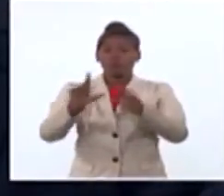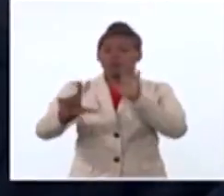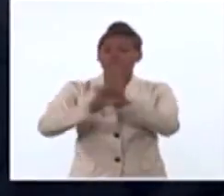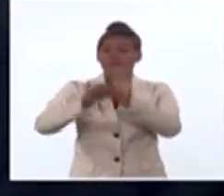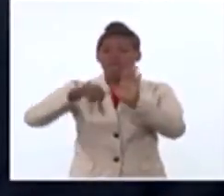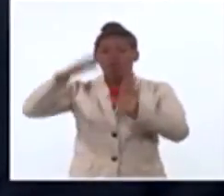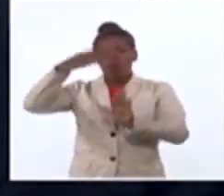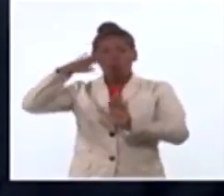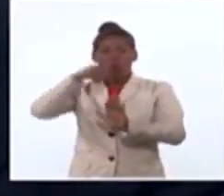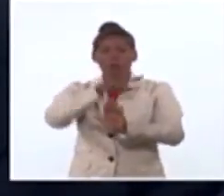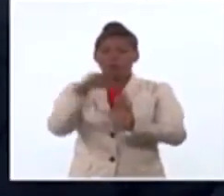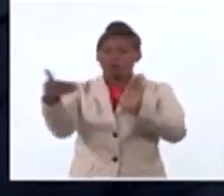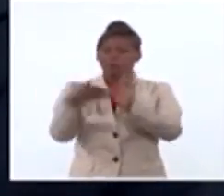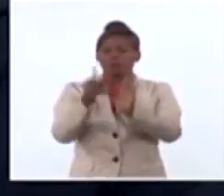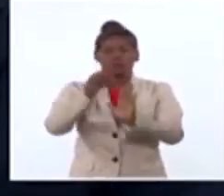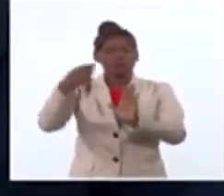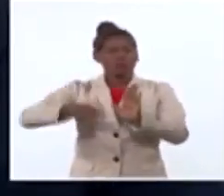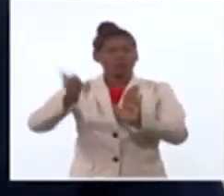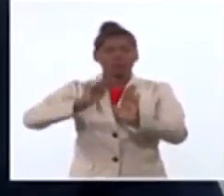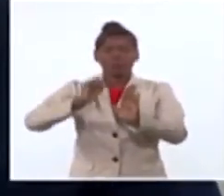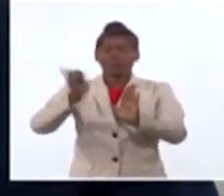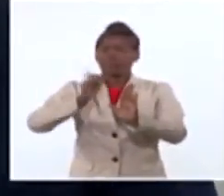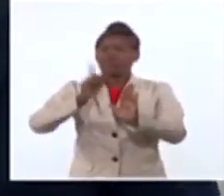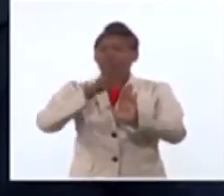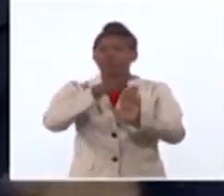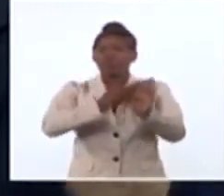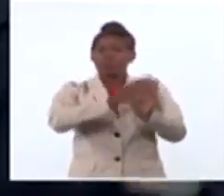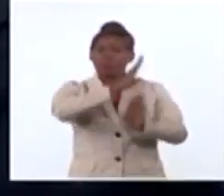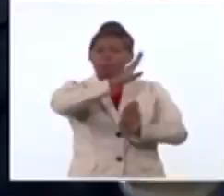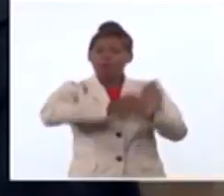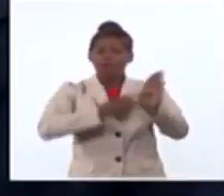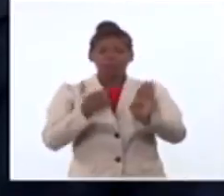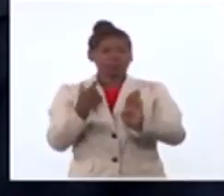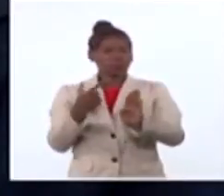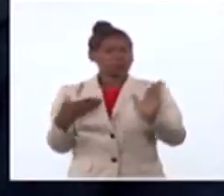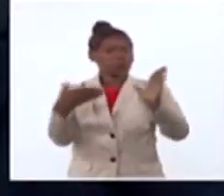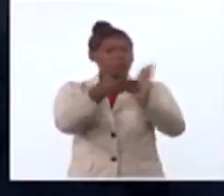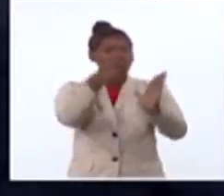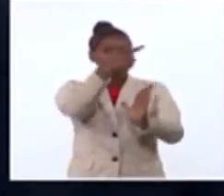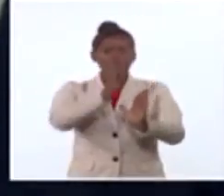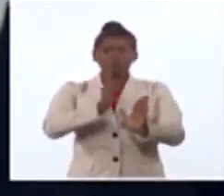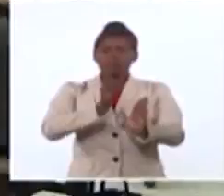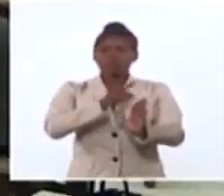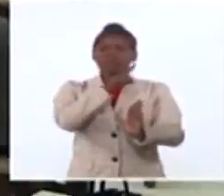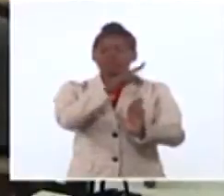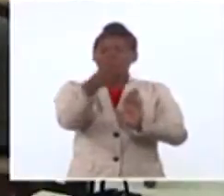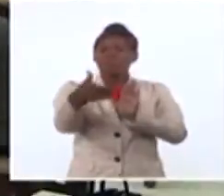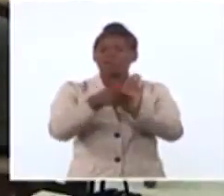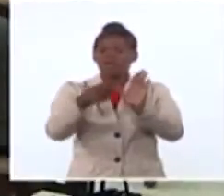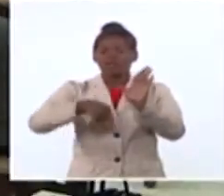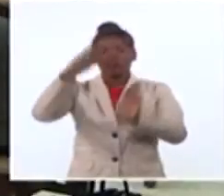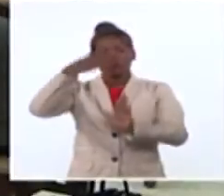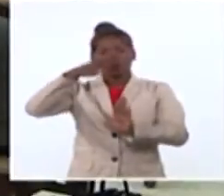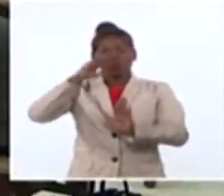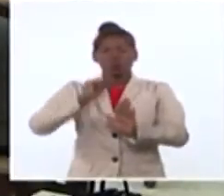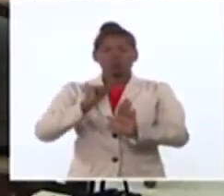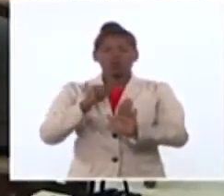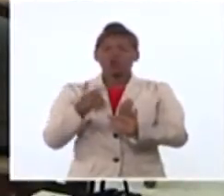cubanas, incluso en violación de las llamadas políticas de comunidad, en las propias